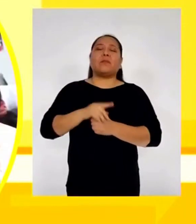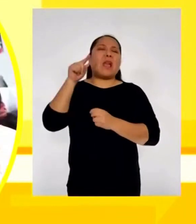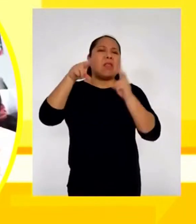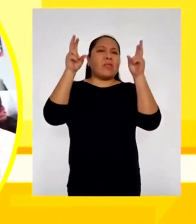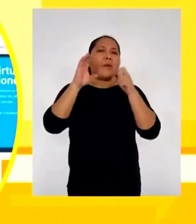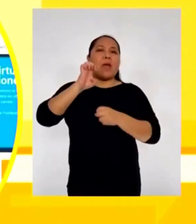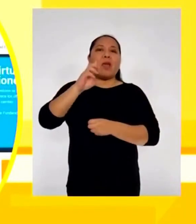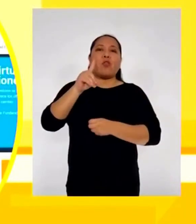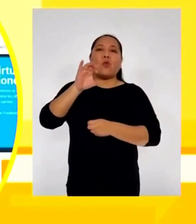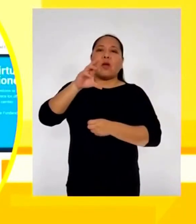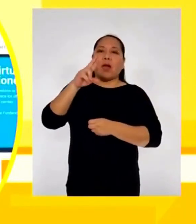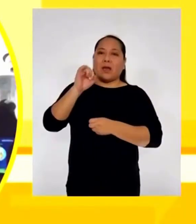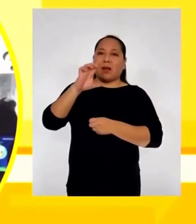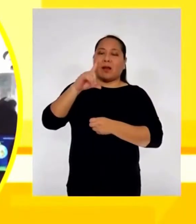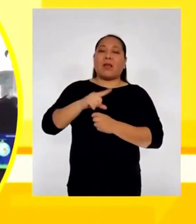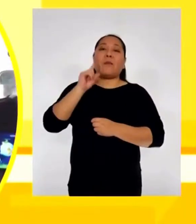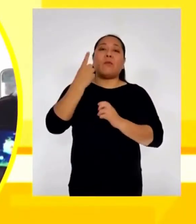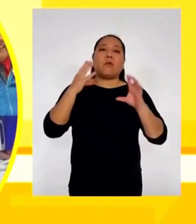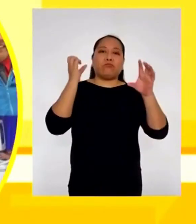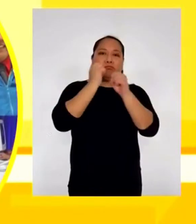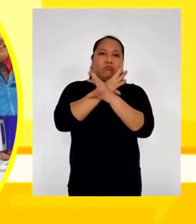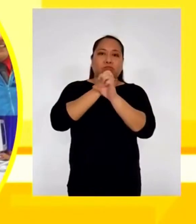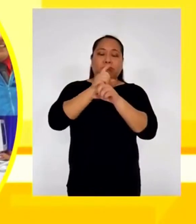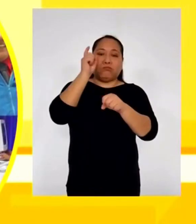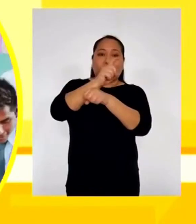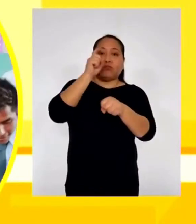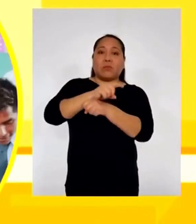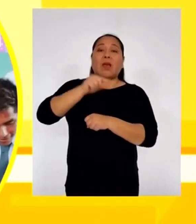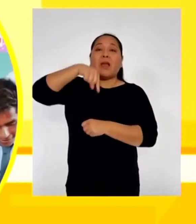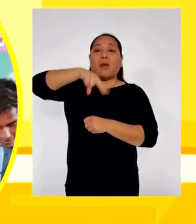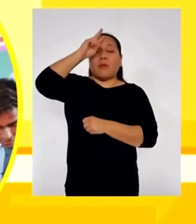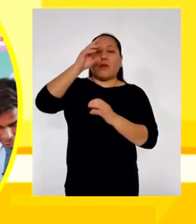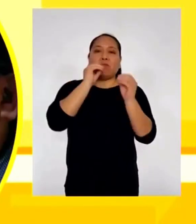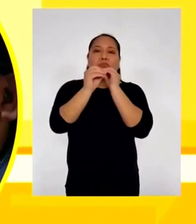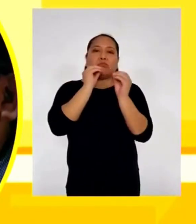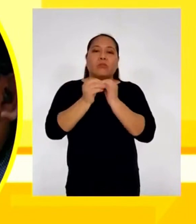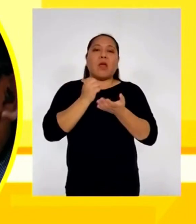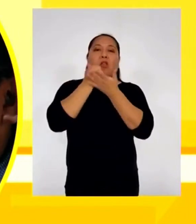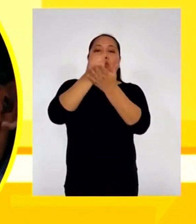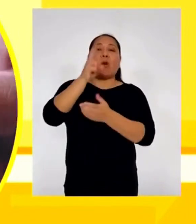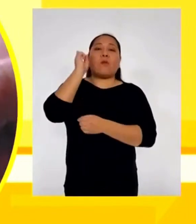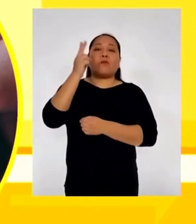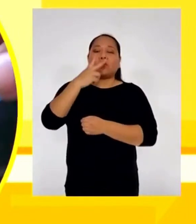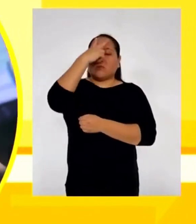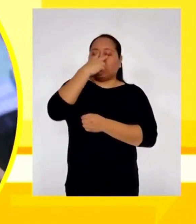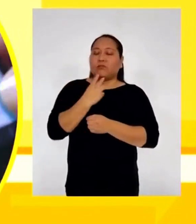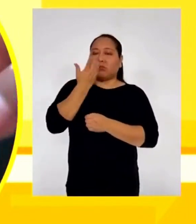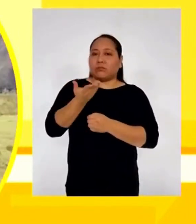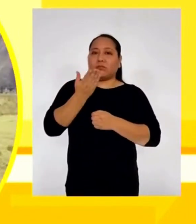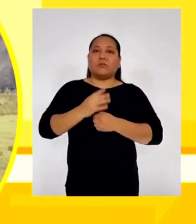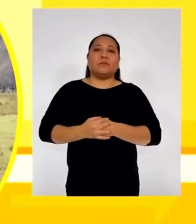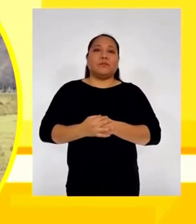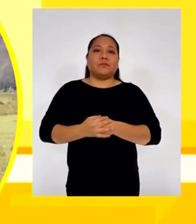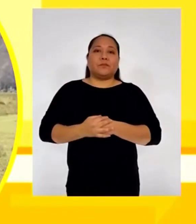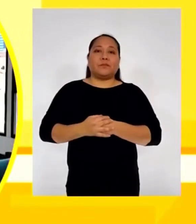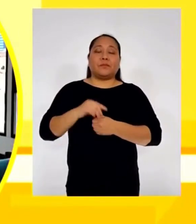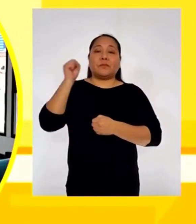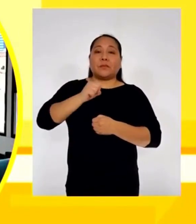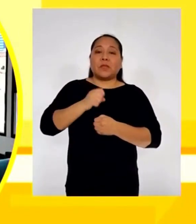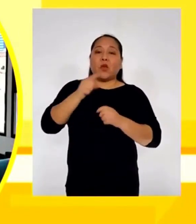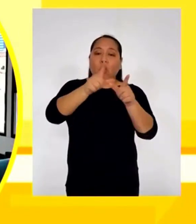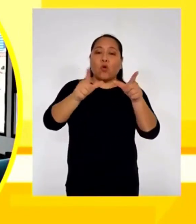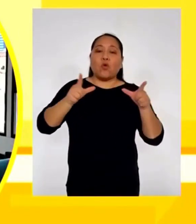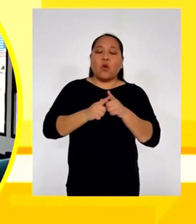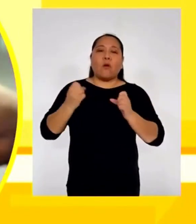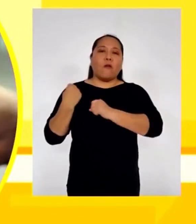Torre sobre EducaRed, el primer portal digital educativo en Perú adaptado para ayudar a docentes con discapacidad visual. Ha